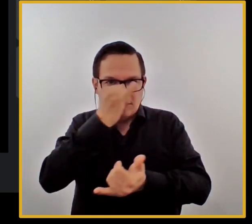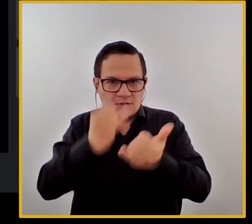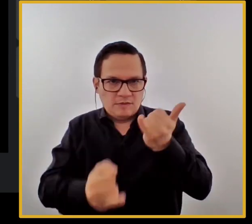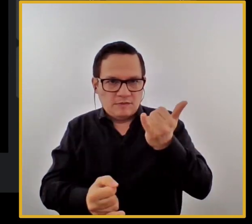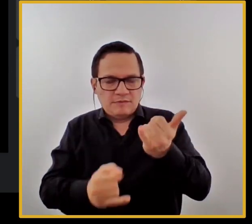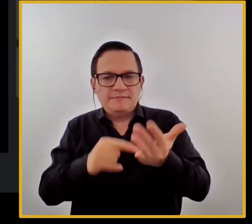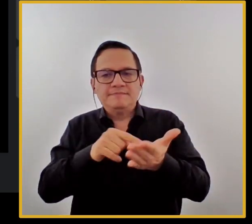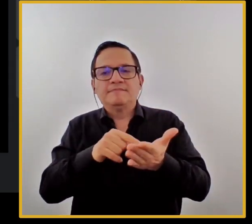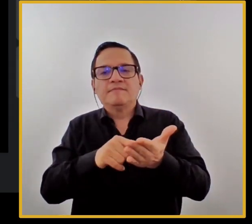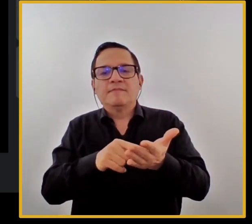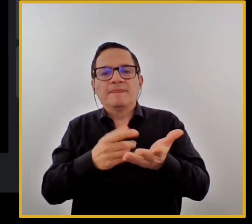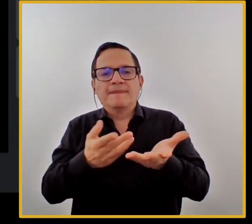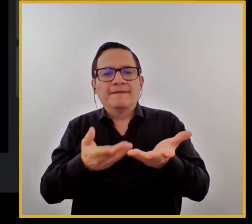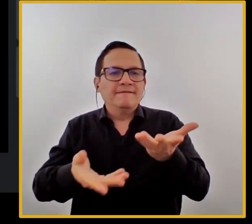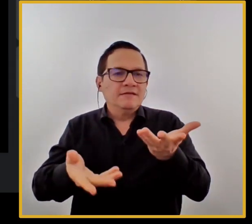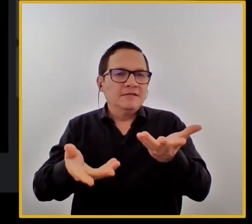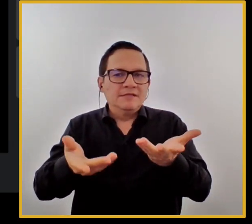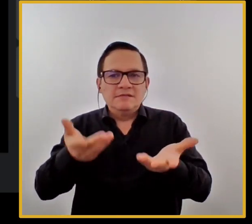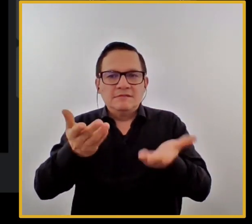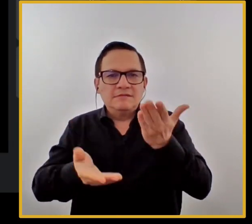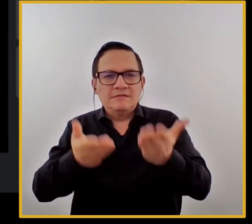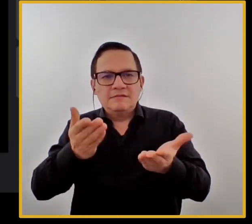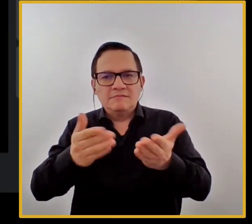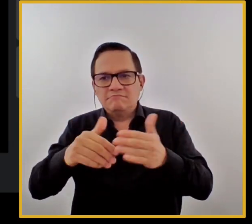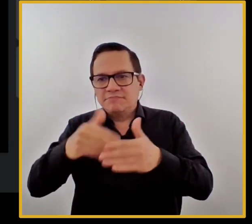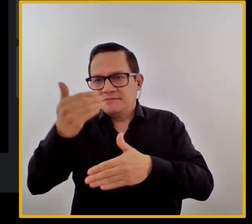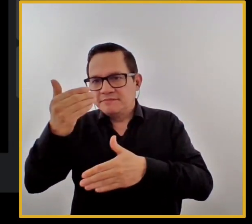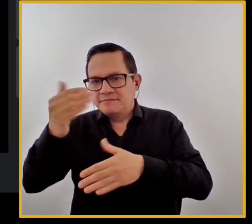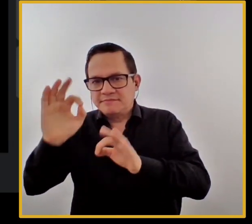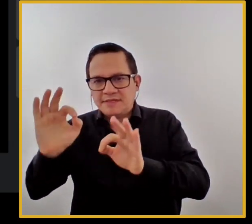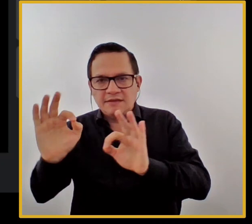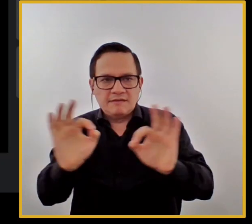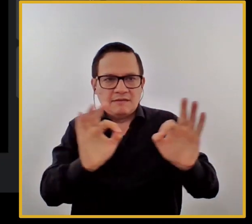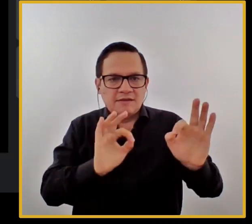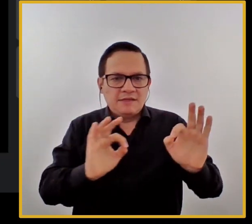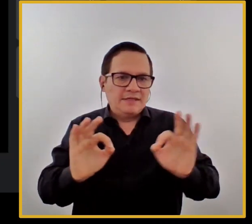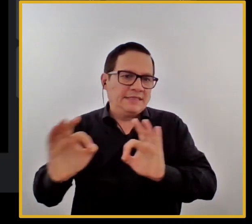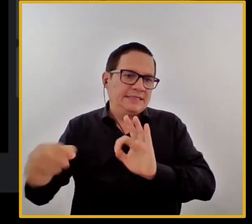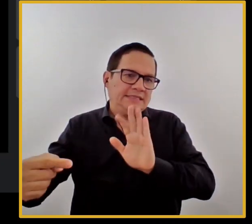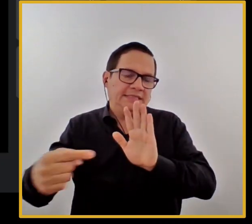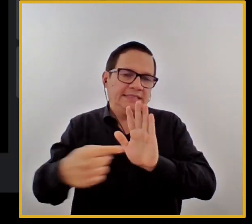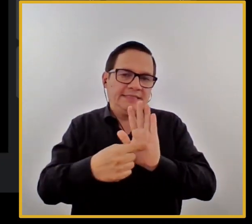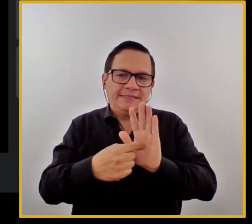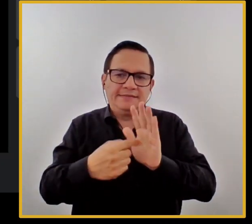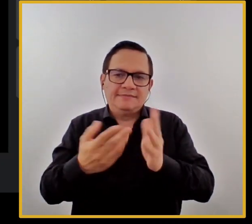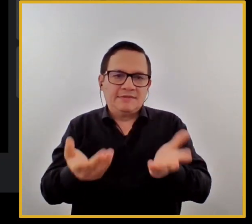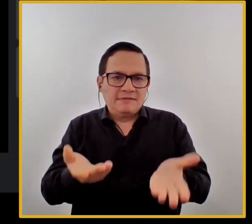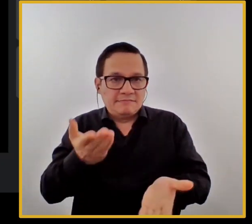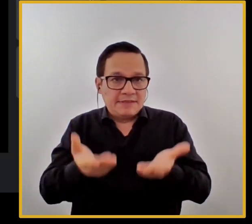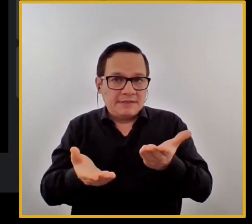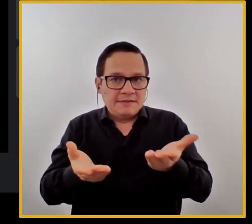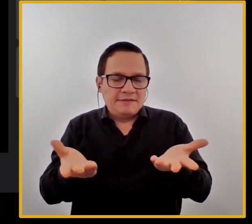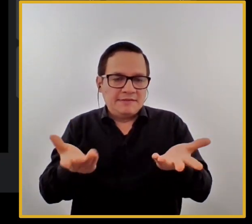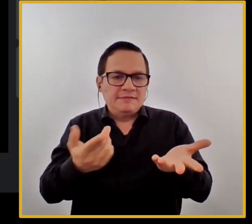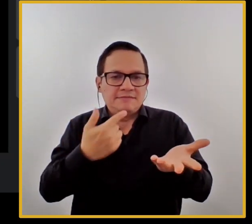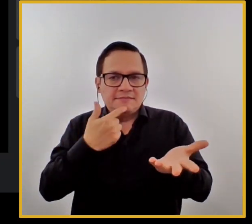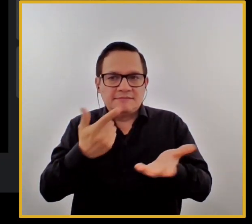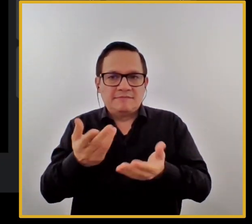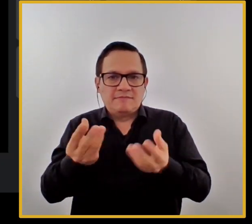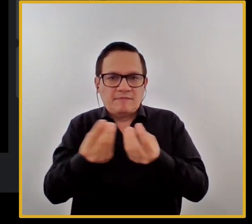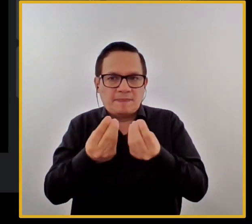pues se volvieron pues a las variables iniciales, que era lo que me estaba pidiendo